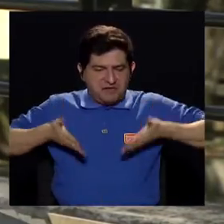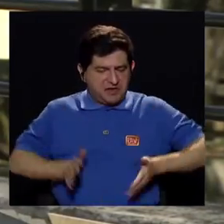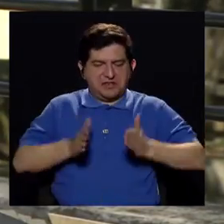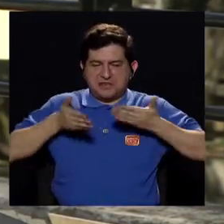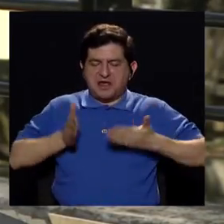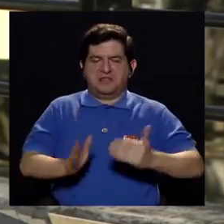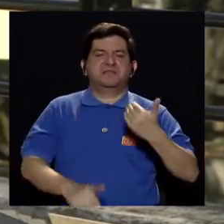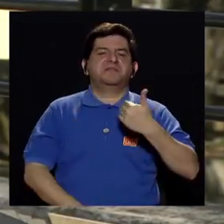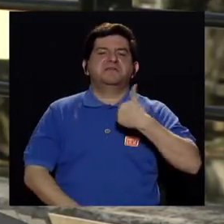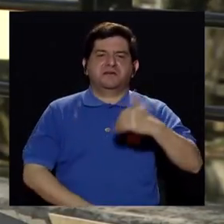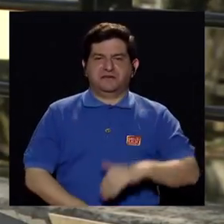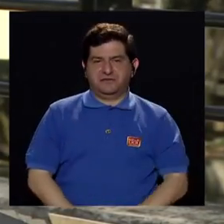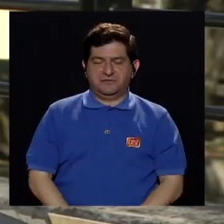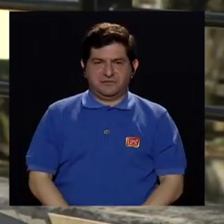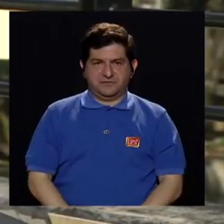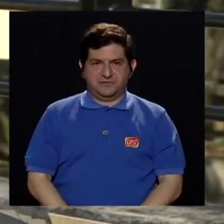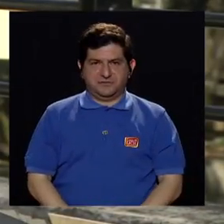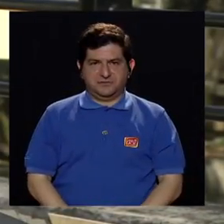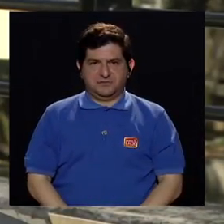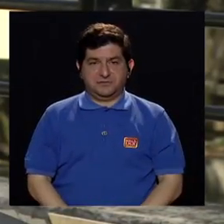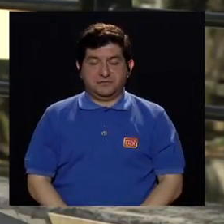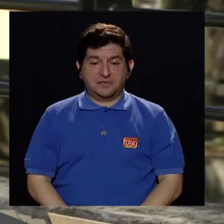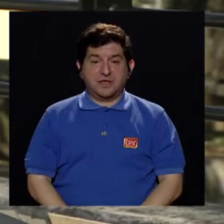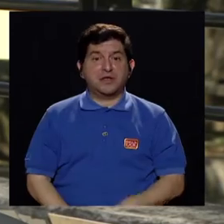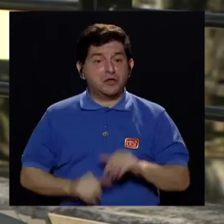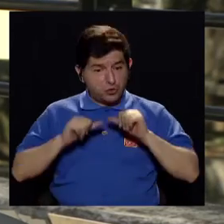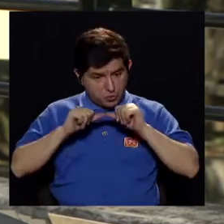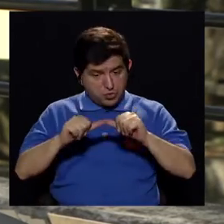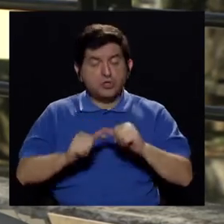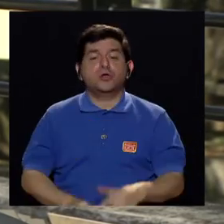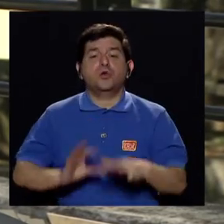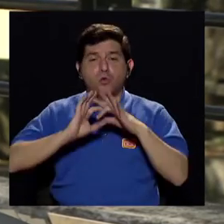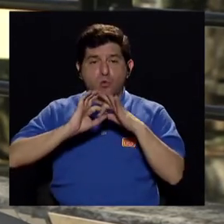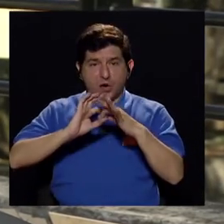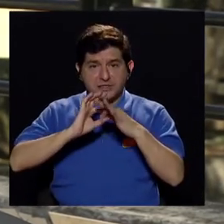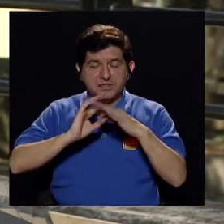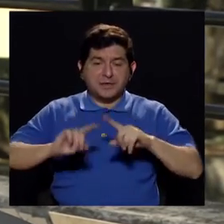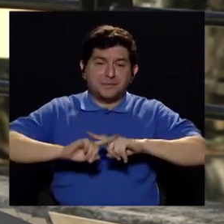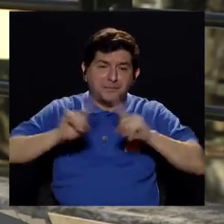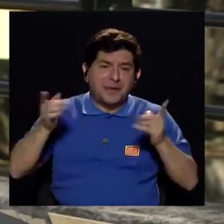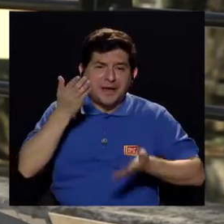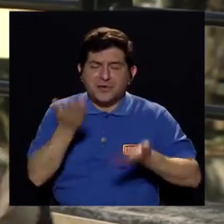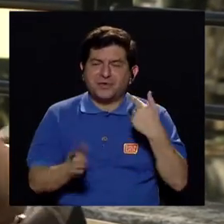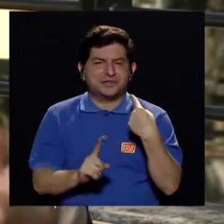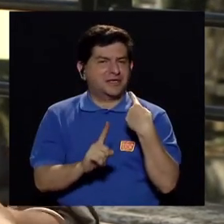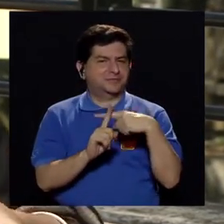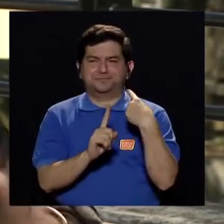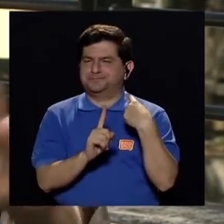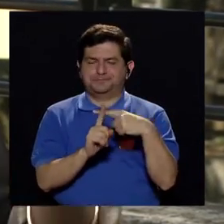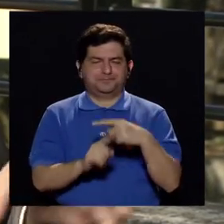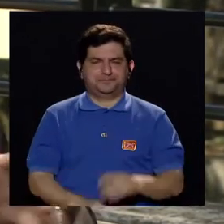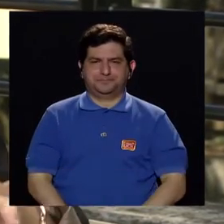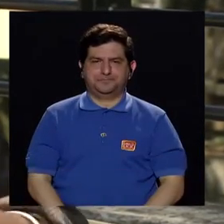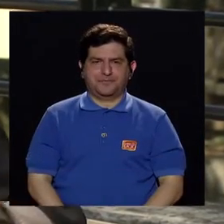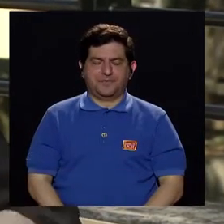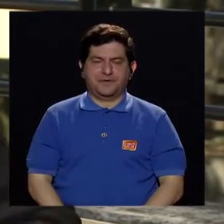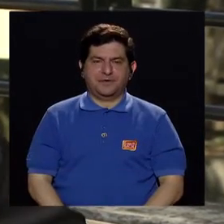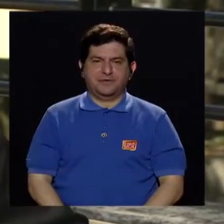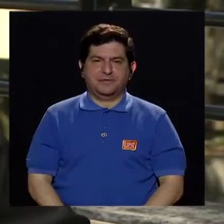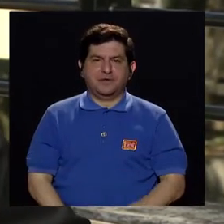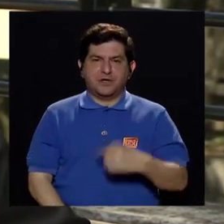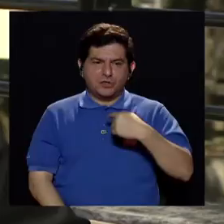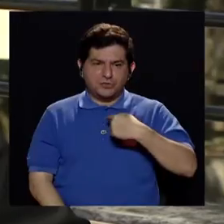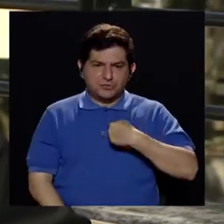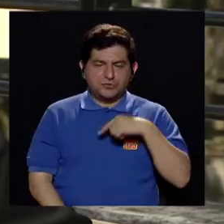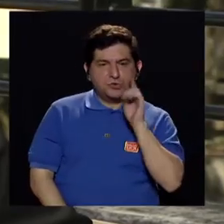tal vez, si bien siguen viviendo una sexualidad, pero una sexualidad no tan positiva. Me voy a, en este momento, con